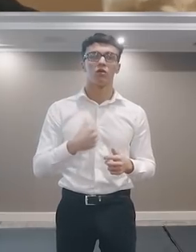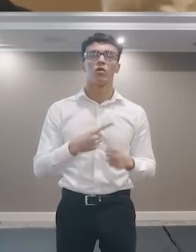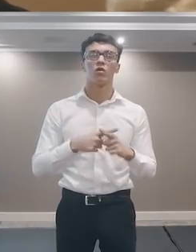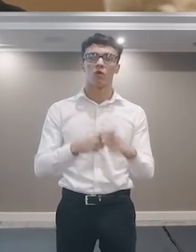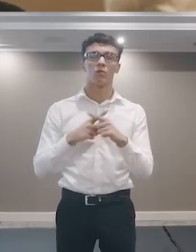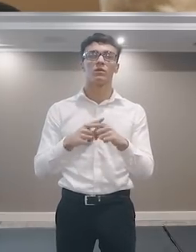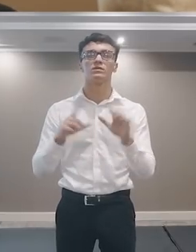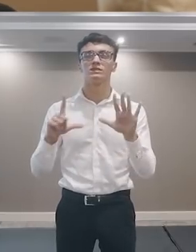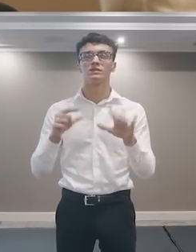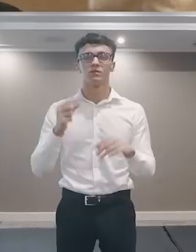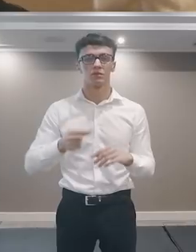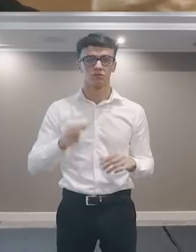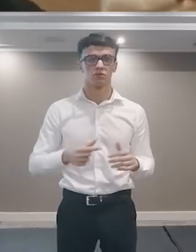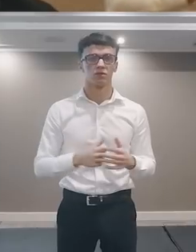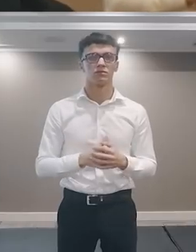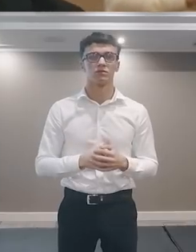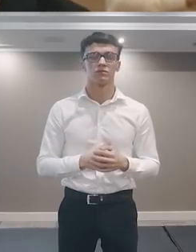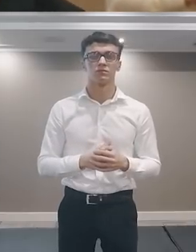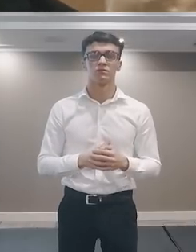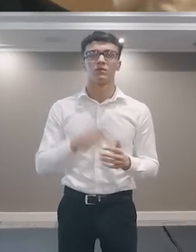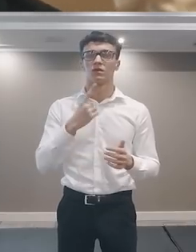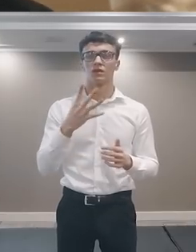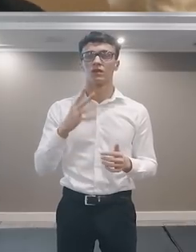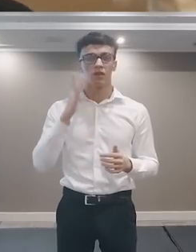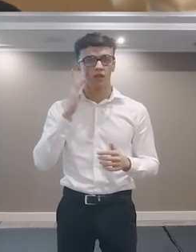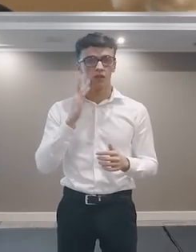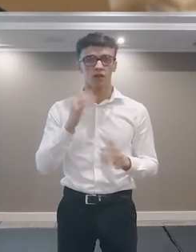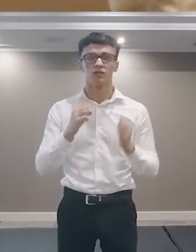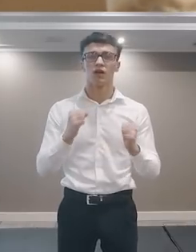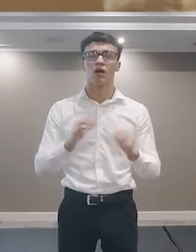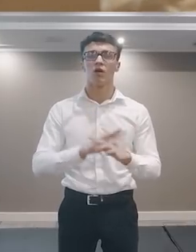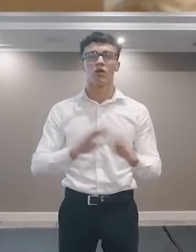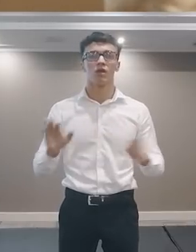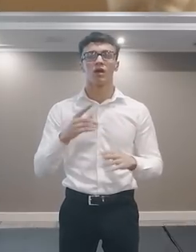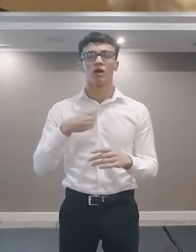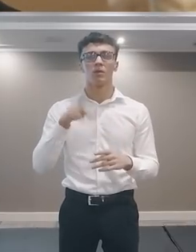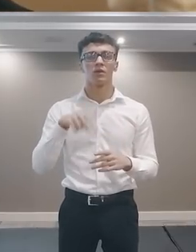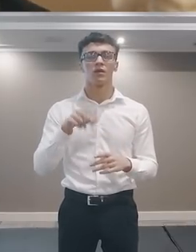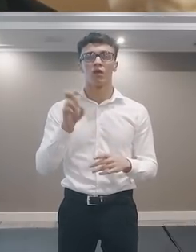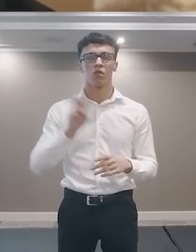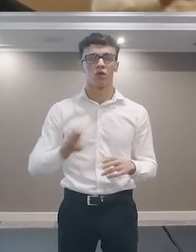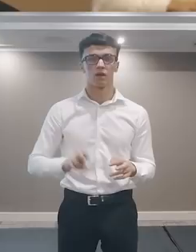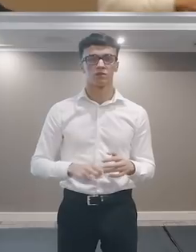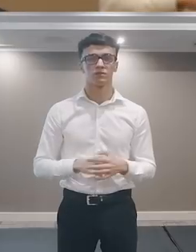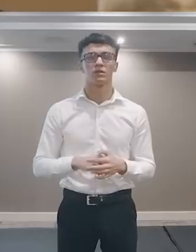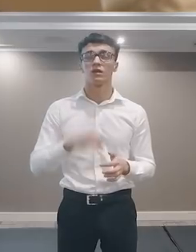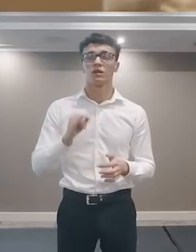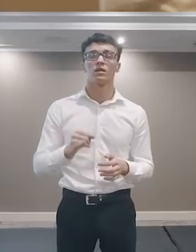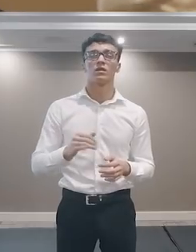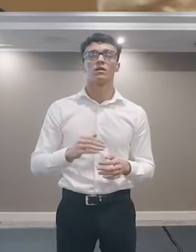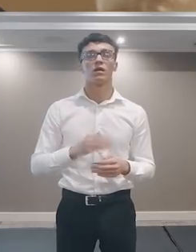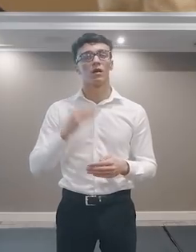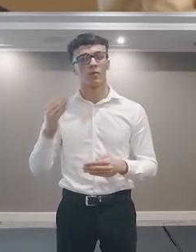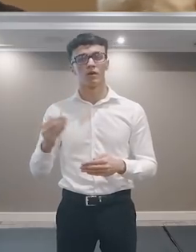personas en tres días a los 15 días pues había ganado en comisiones mil dólares y aparte ya tenía mi en versia